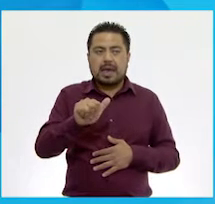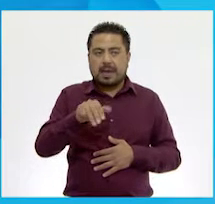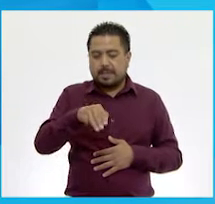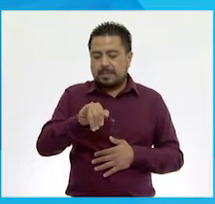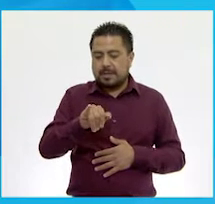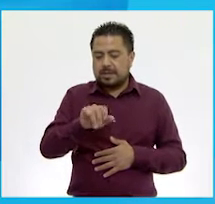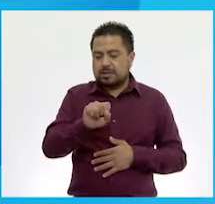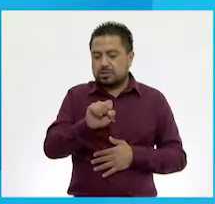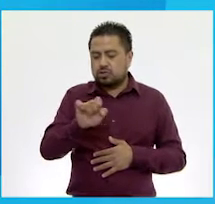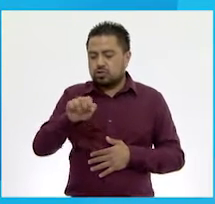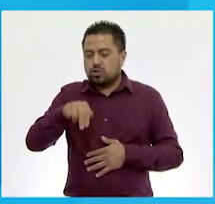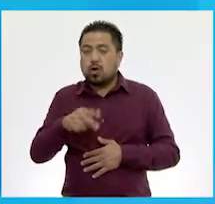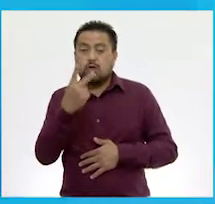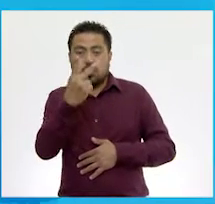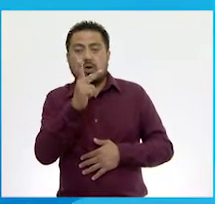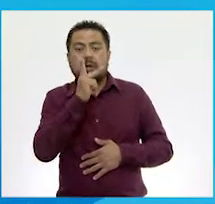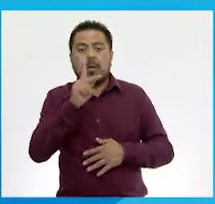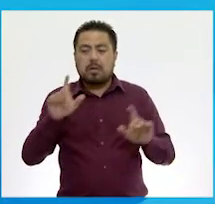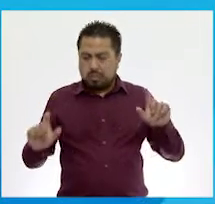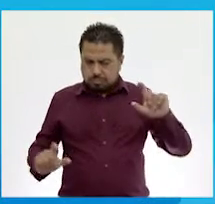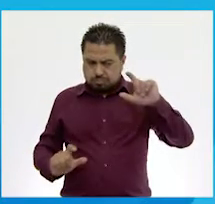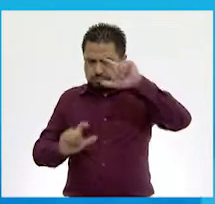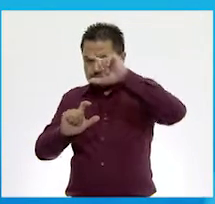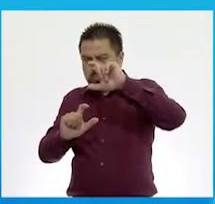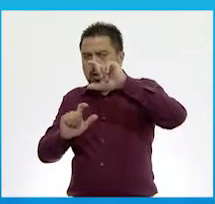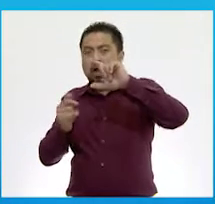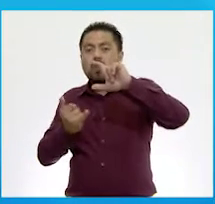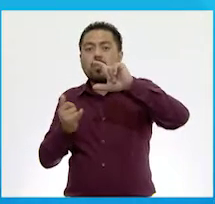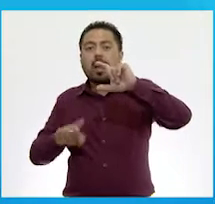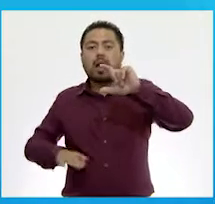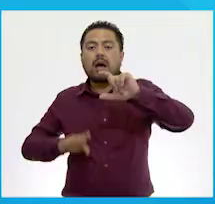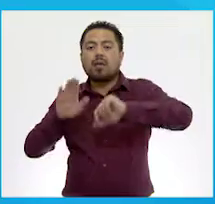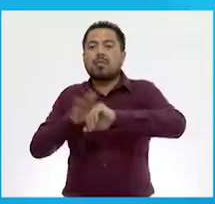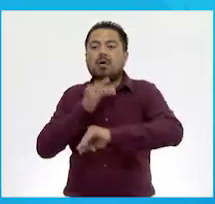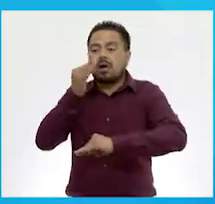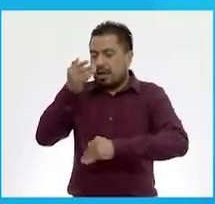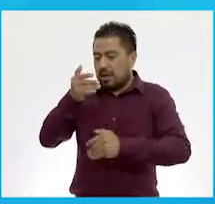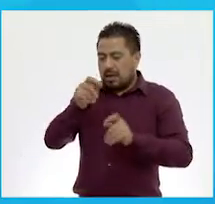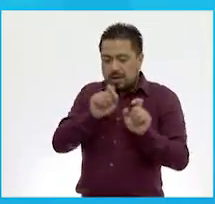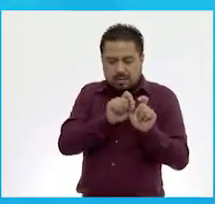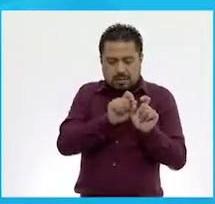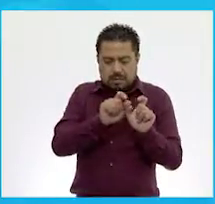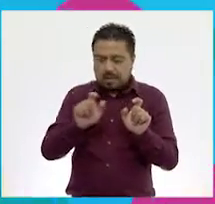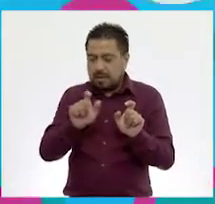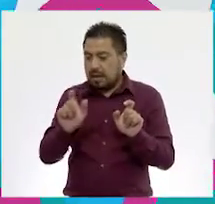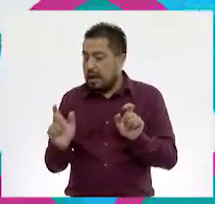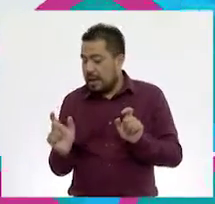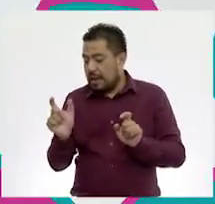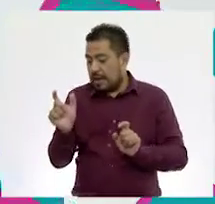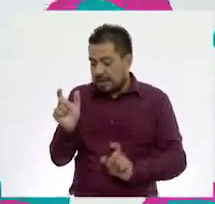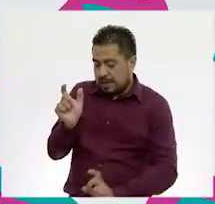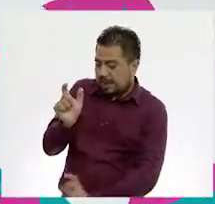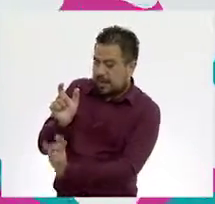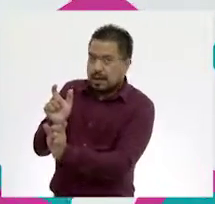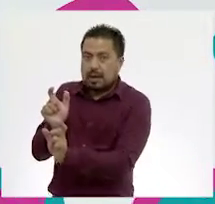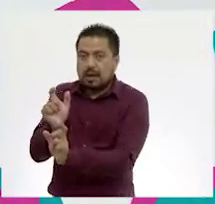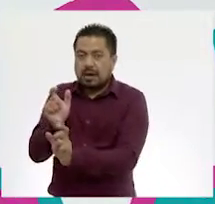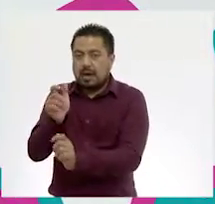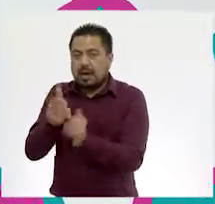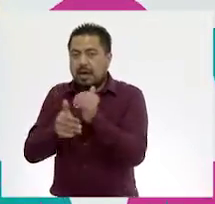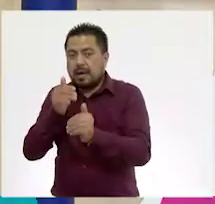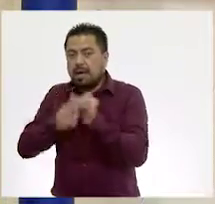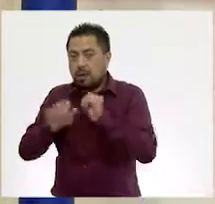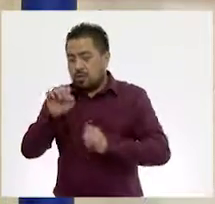Okay, esas orejón. Dos palabras riman porque terminan en on. Excelente, y aquí las